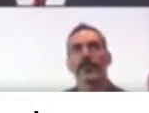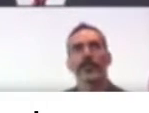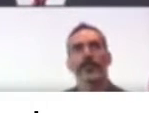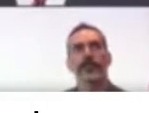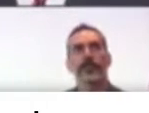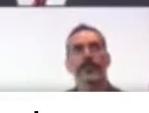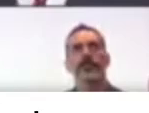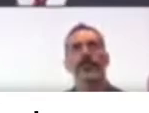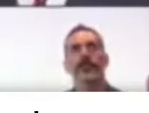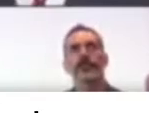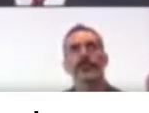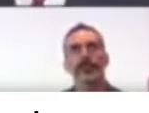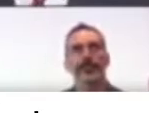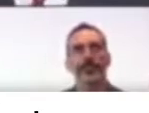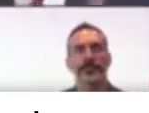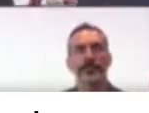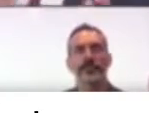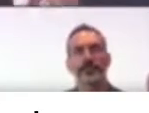estoy haciendo yo.